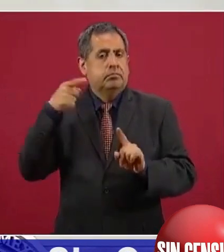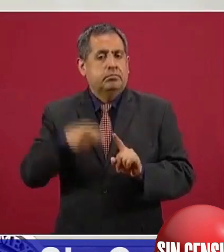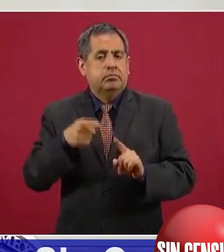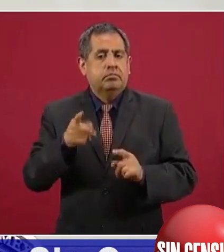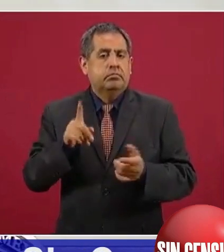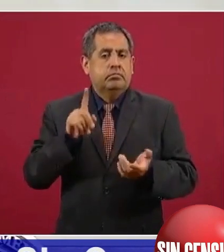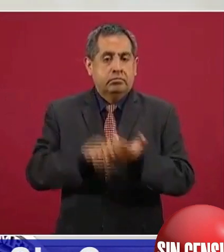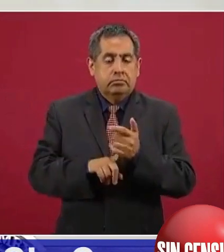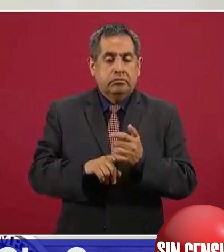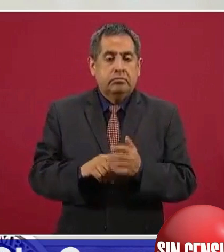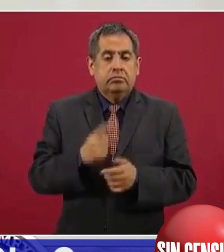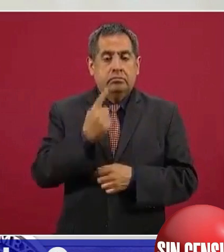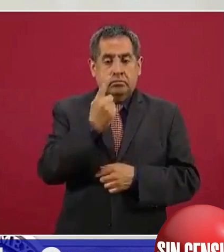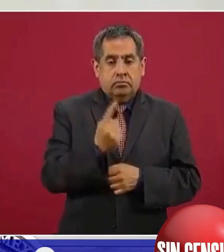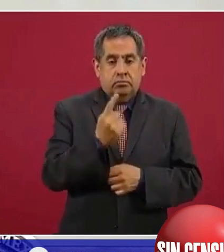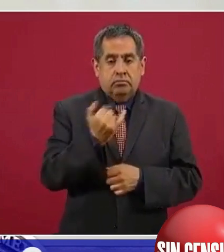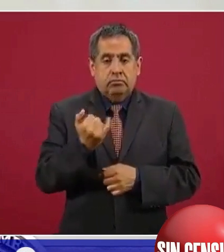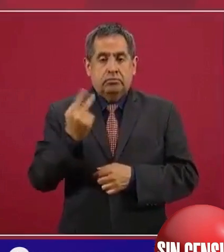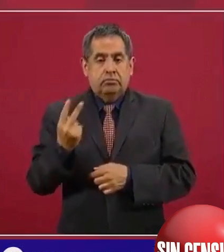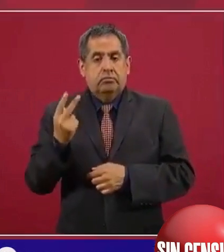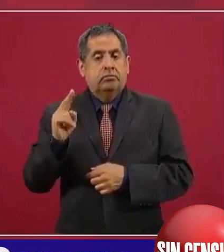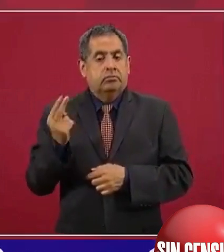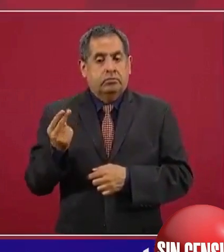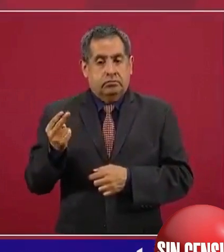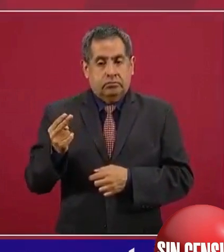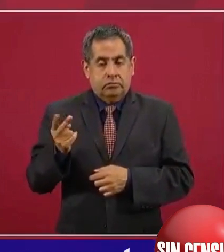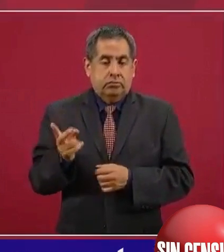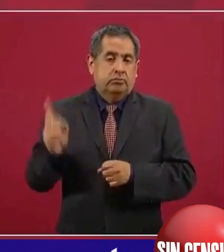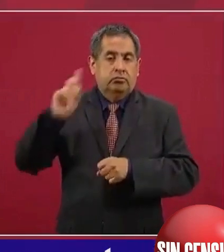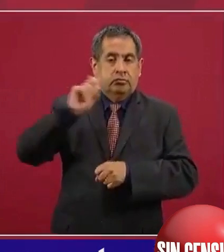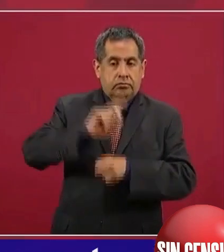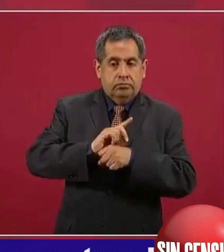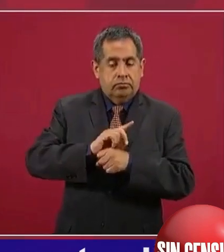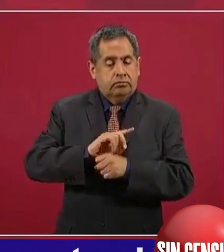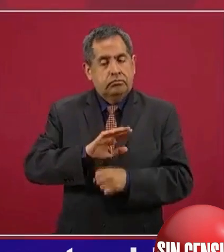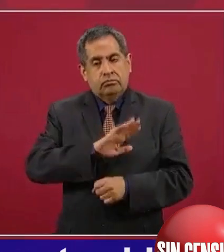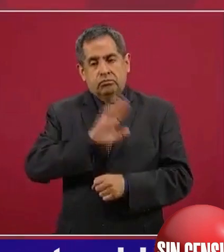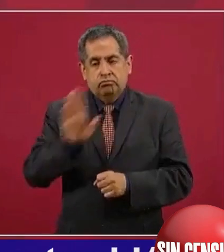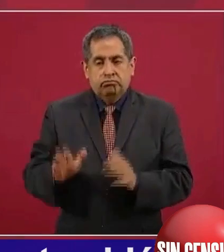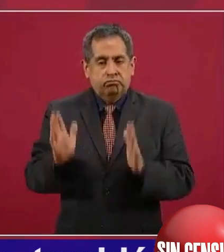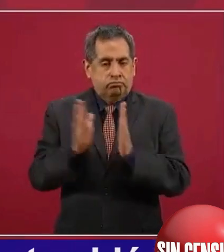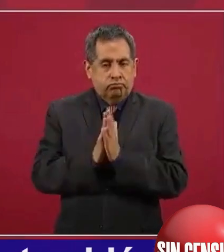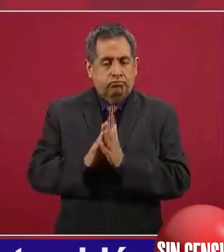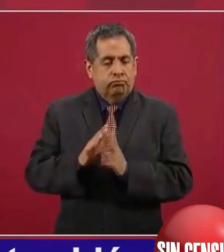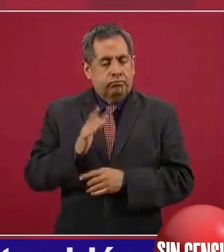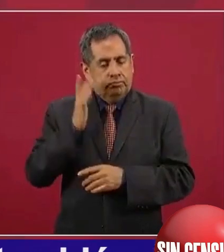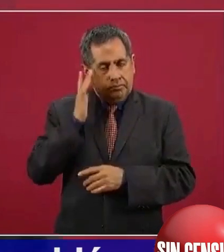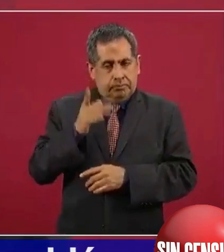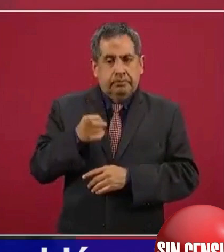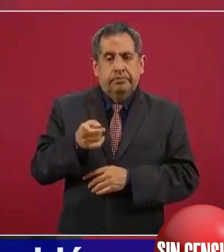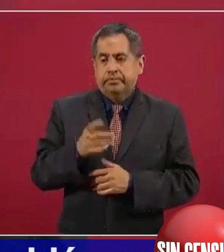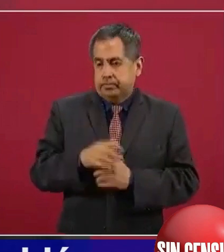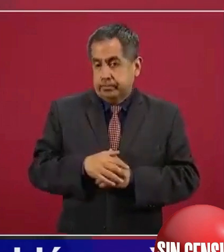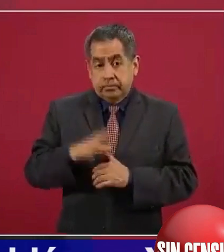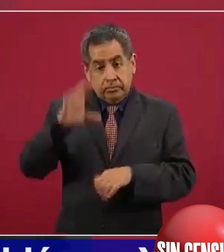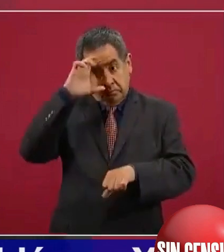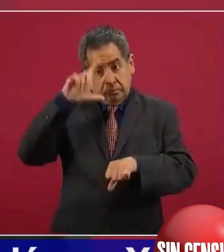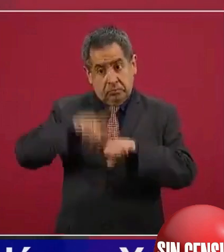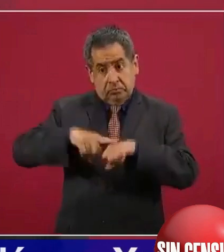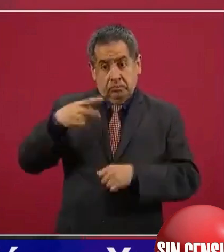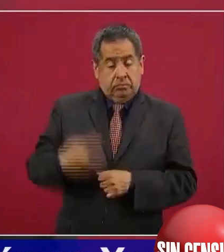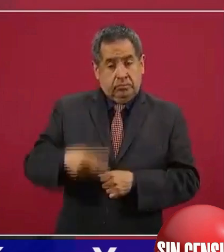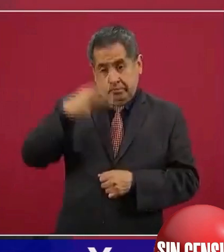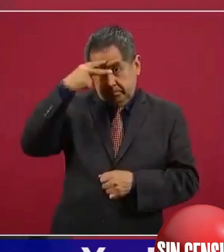el 1 y 2 de noviembre, el Día de Santos Inocentes y el Día de Muertos, en la cultura mexicana y